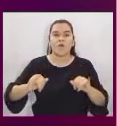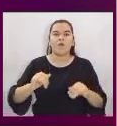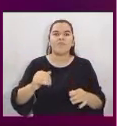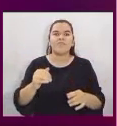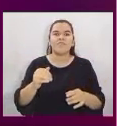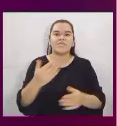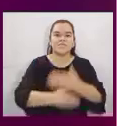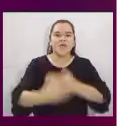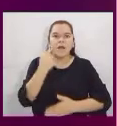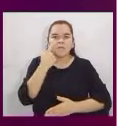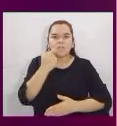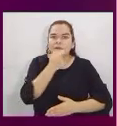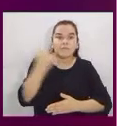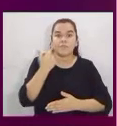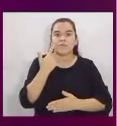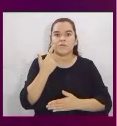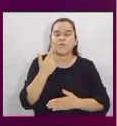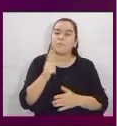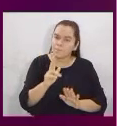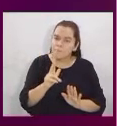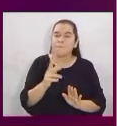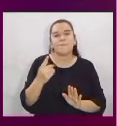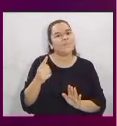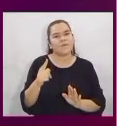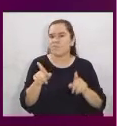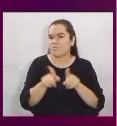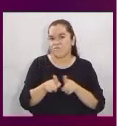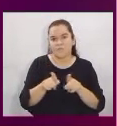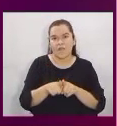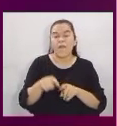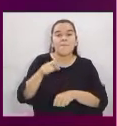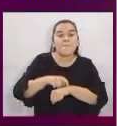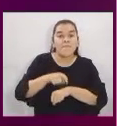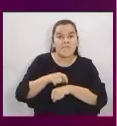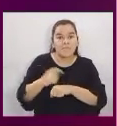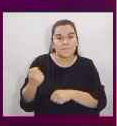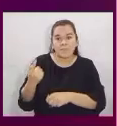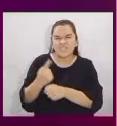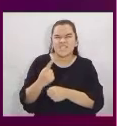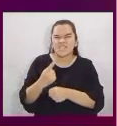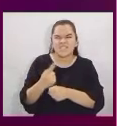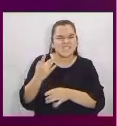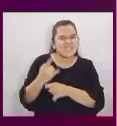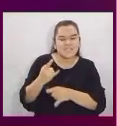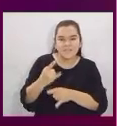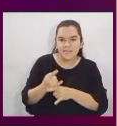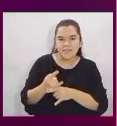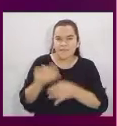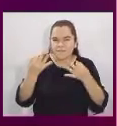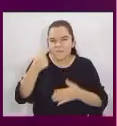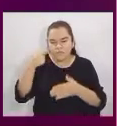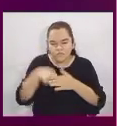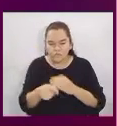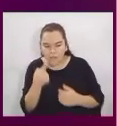los tiempos se han acortado, pero los diagnósticos siguen siendo muy lentos, porque los primeros médicos que toman el